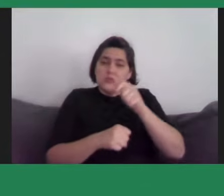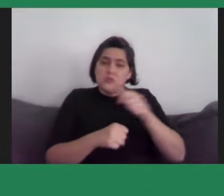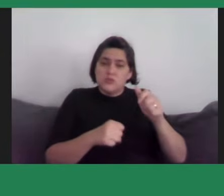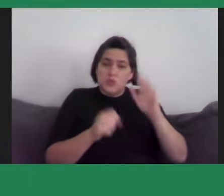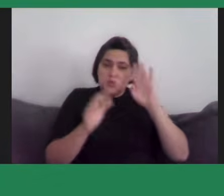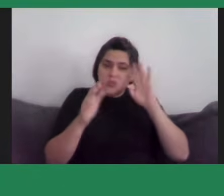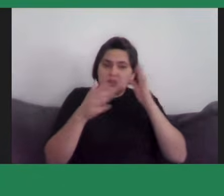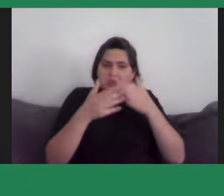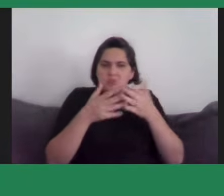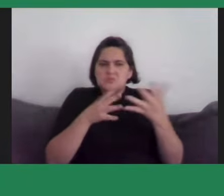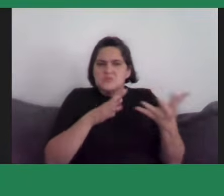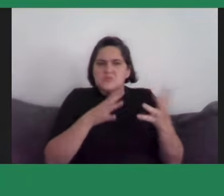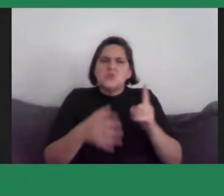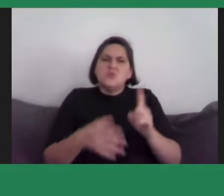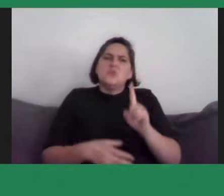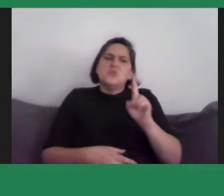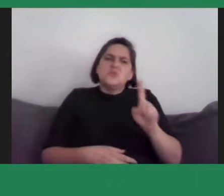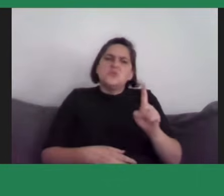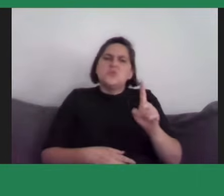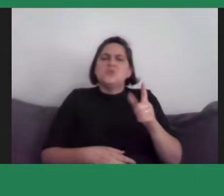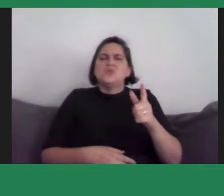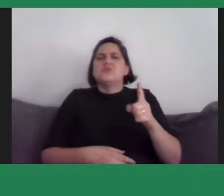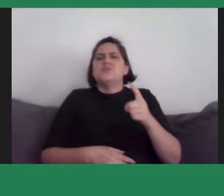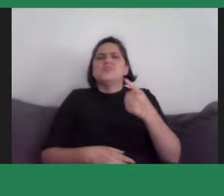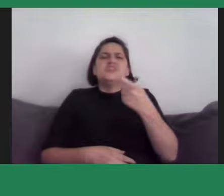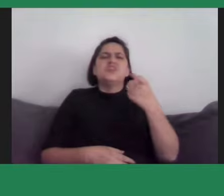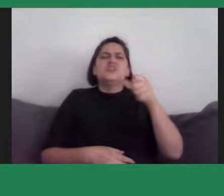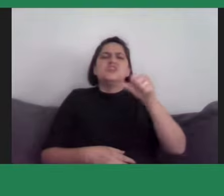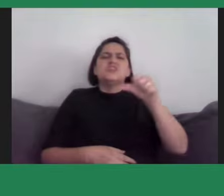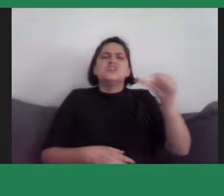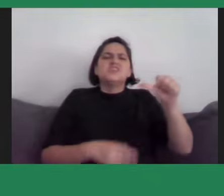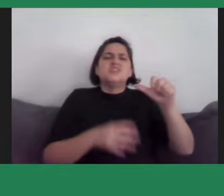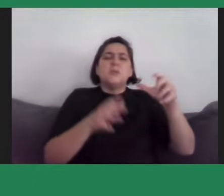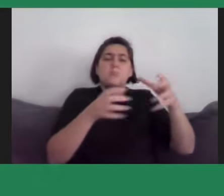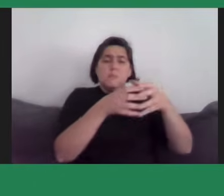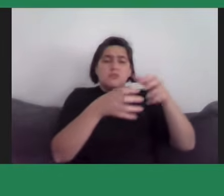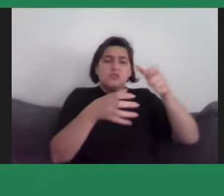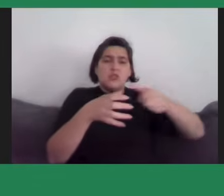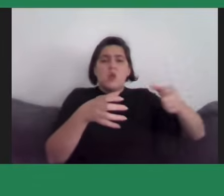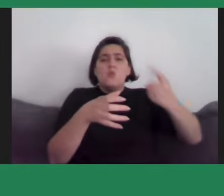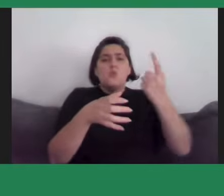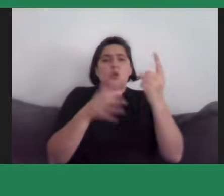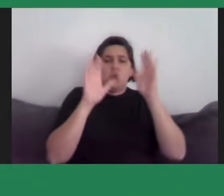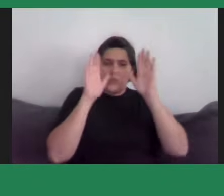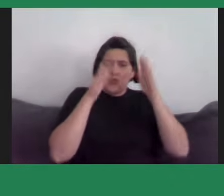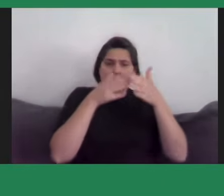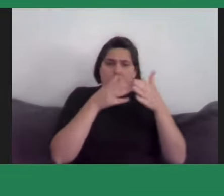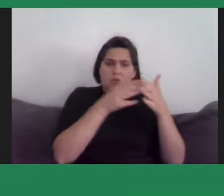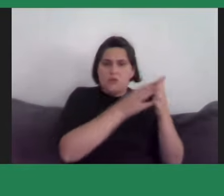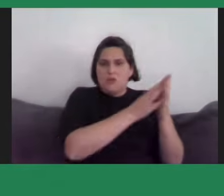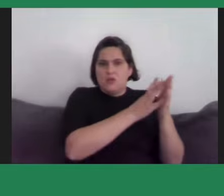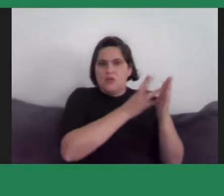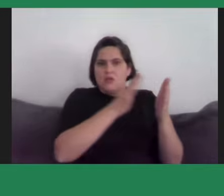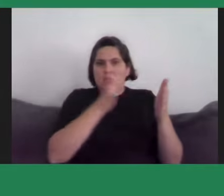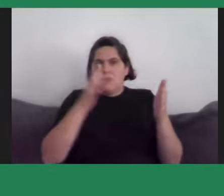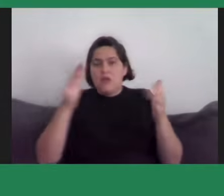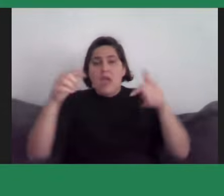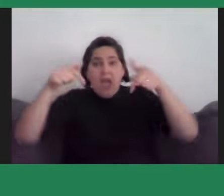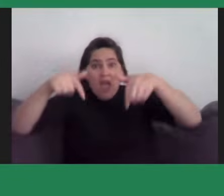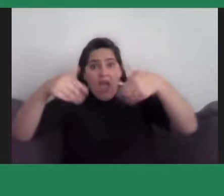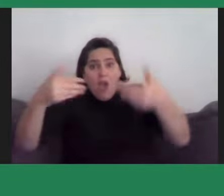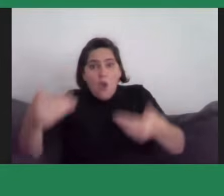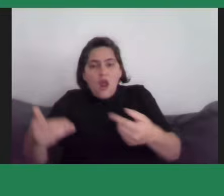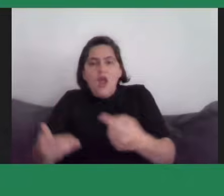en 166 y el 2020, que es el último reporte que tenemos, es de 1 en 36. Eso nos